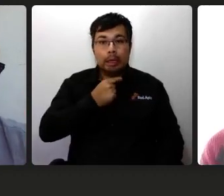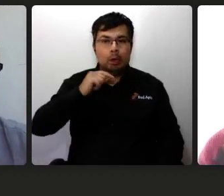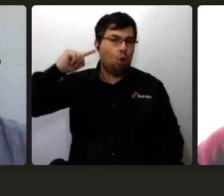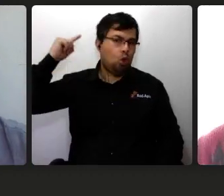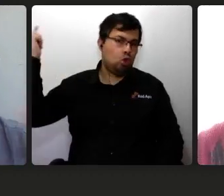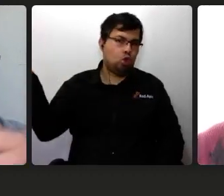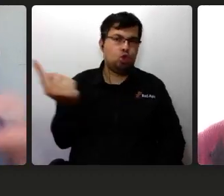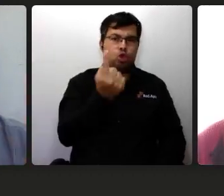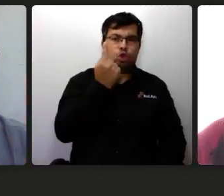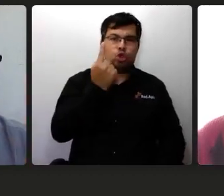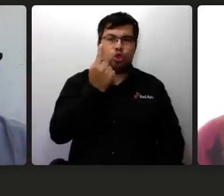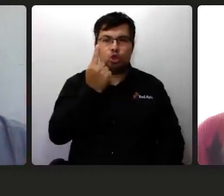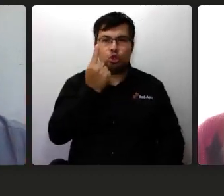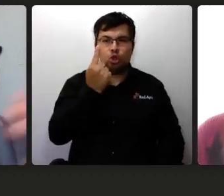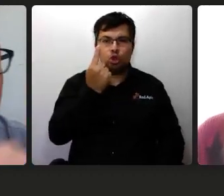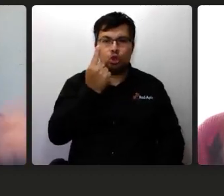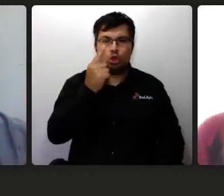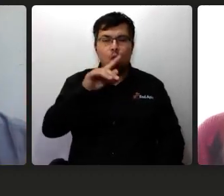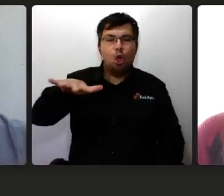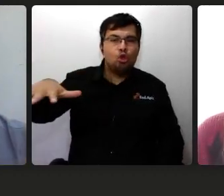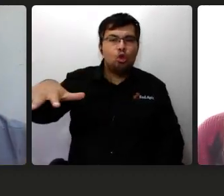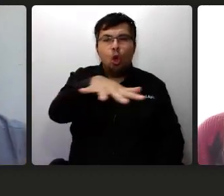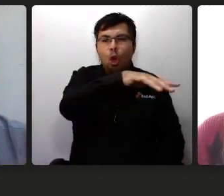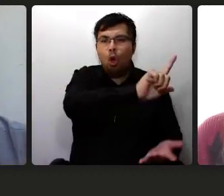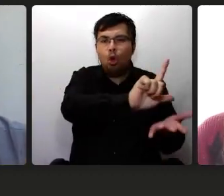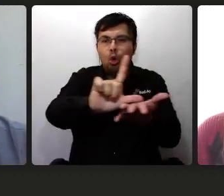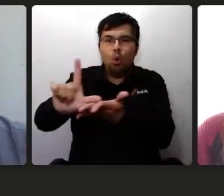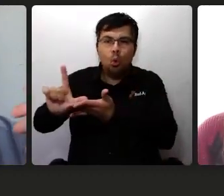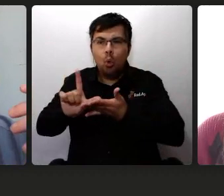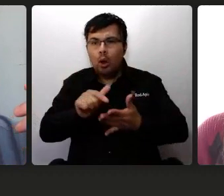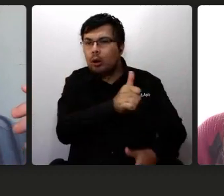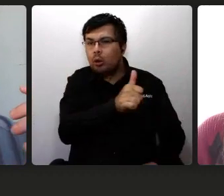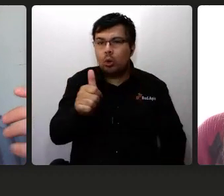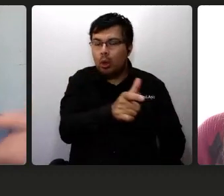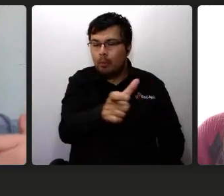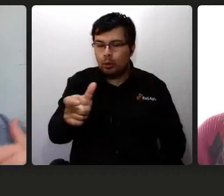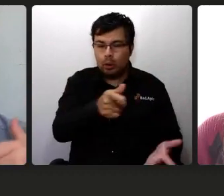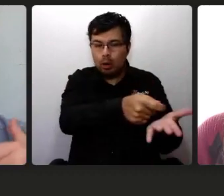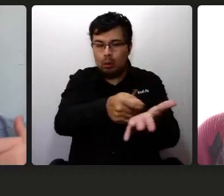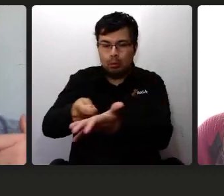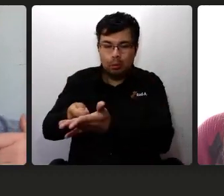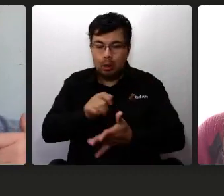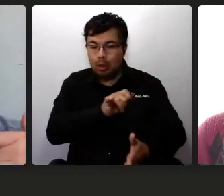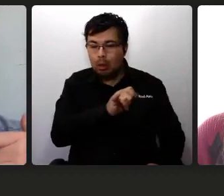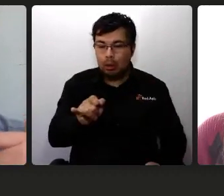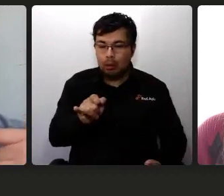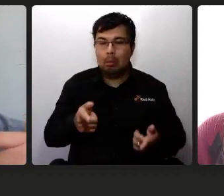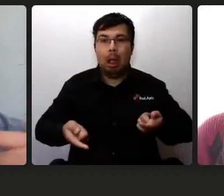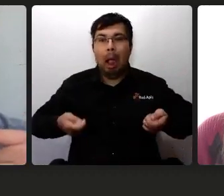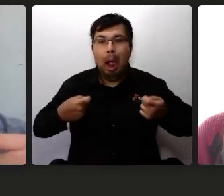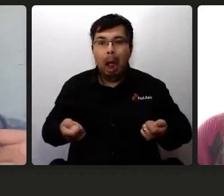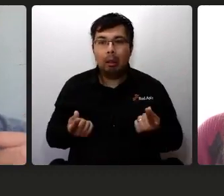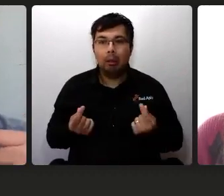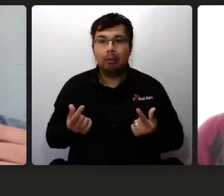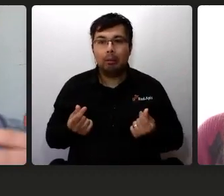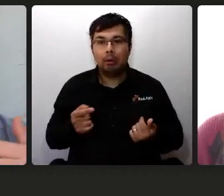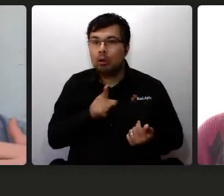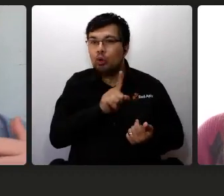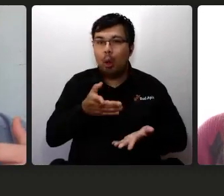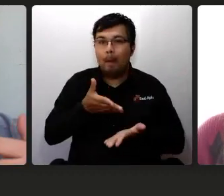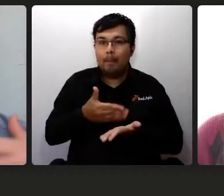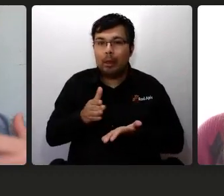que estando en todas partes me van a ver todos o me van a comprar todos, y al final no solo gasto plata, que no tengo y que no me sobra, sobre todo en